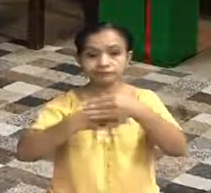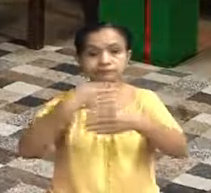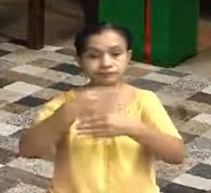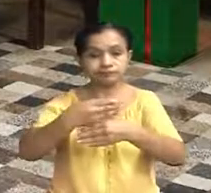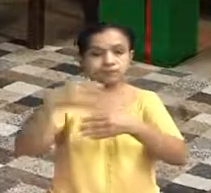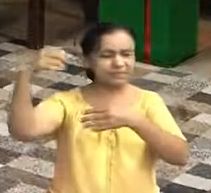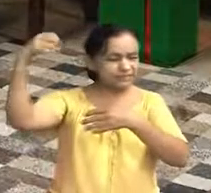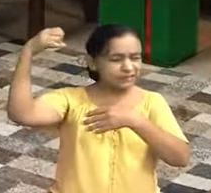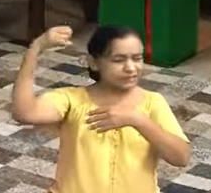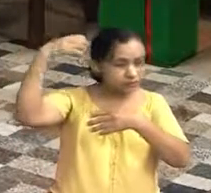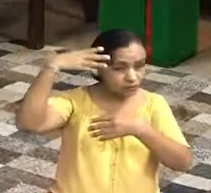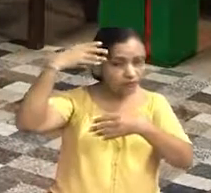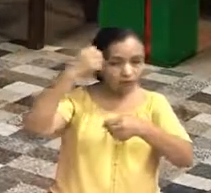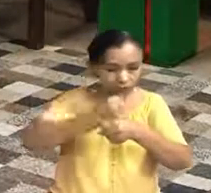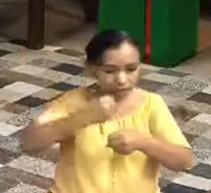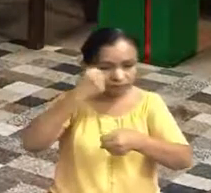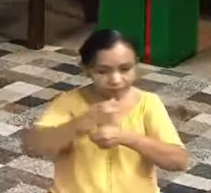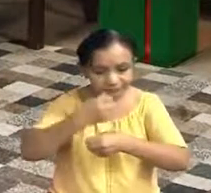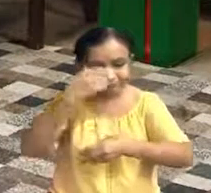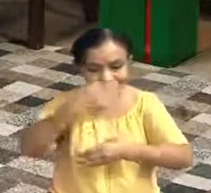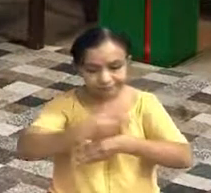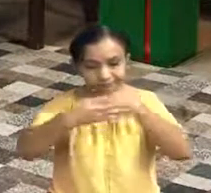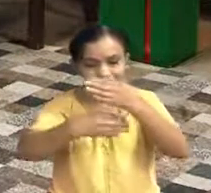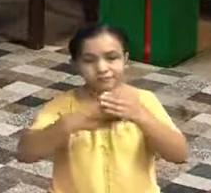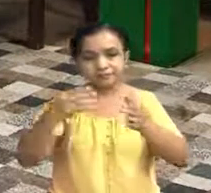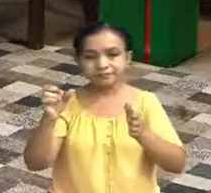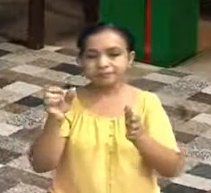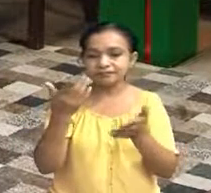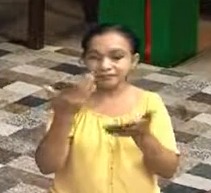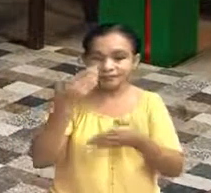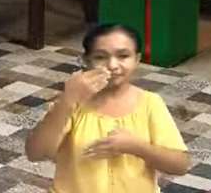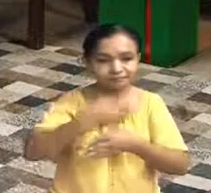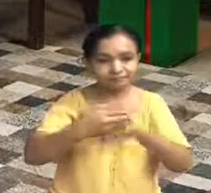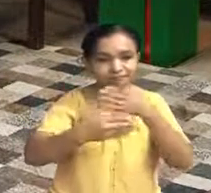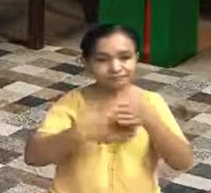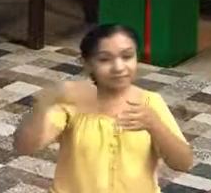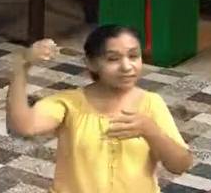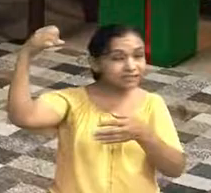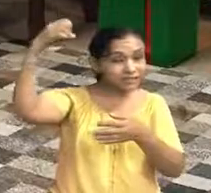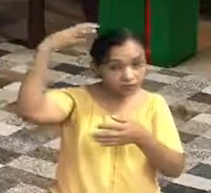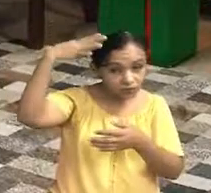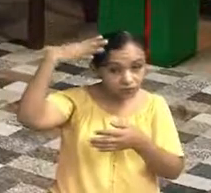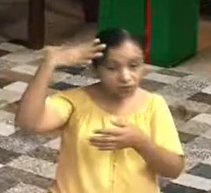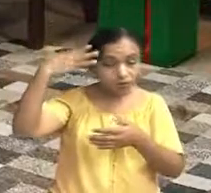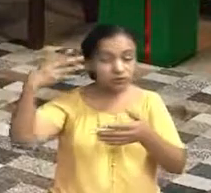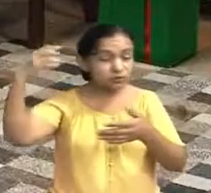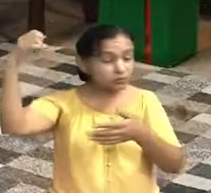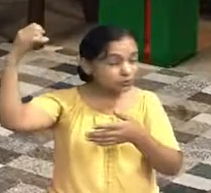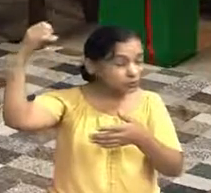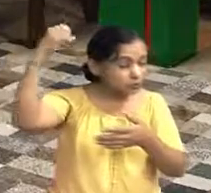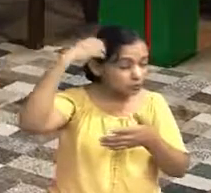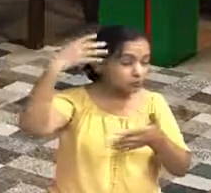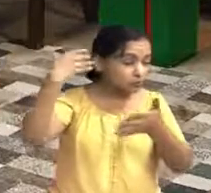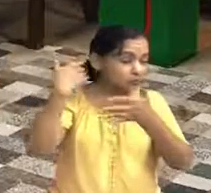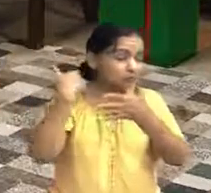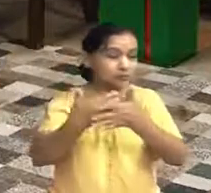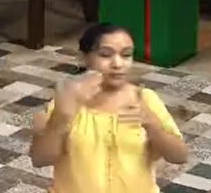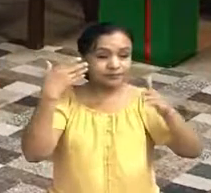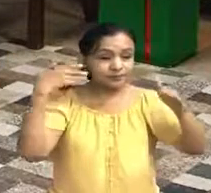¿verdad? Que trabaja y se gana los frijoles debajo del sol, ardiente, llega a su